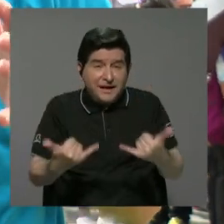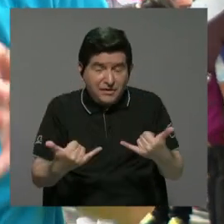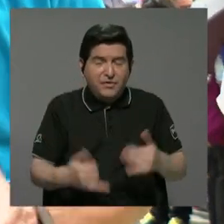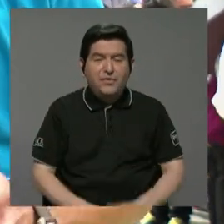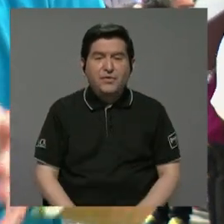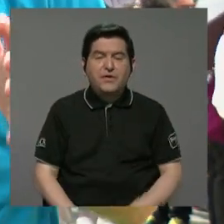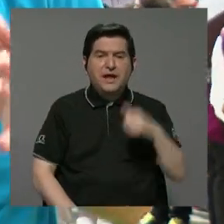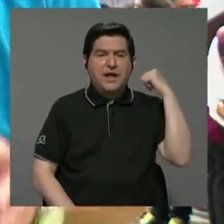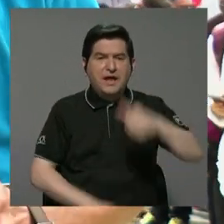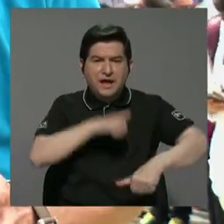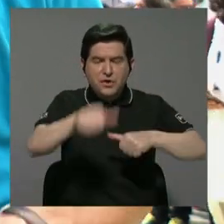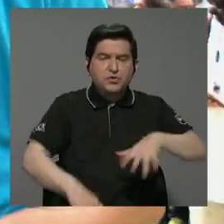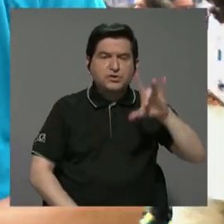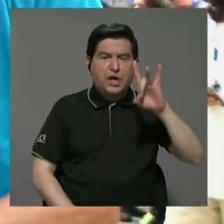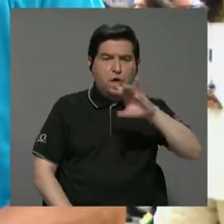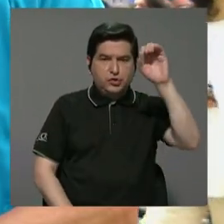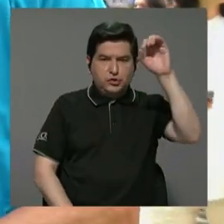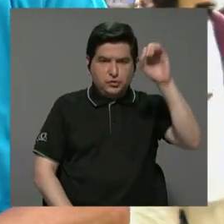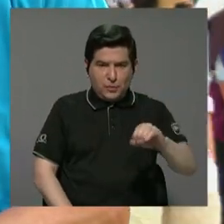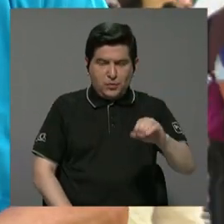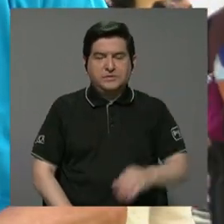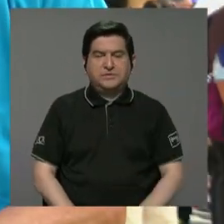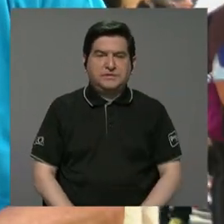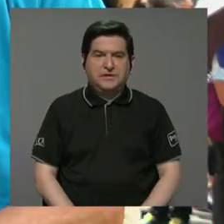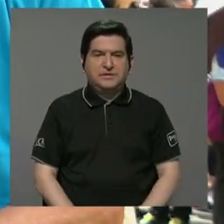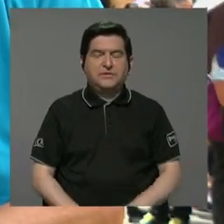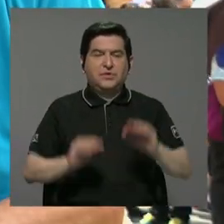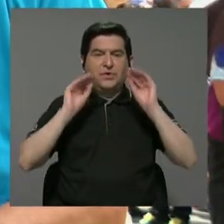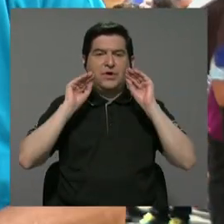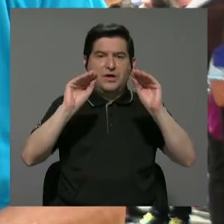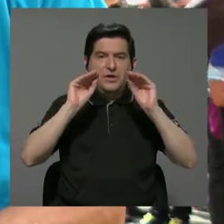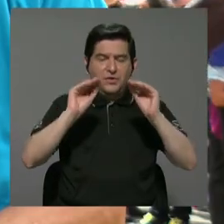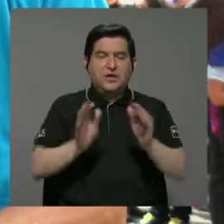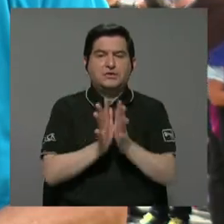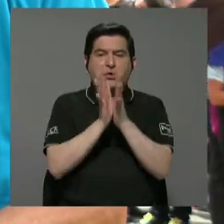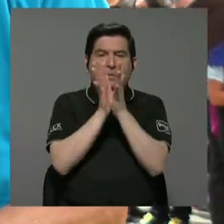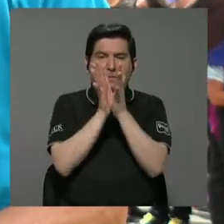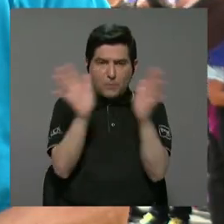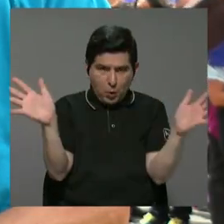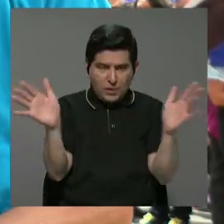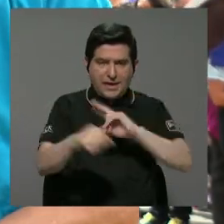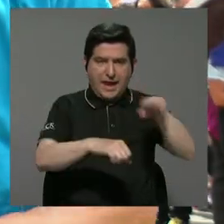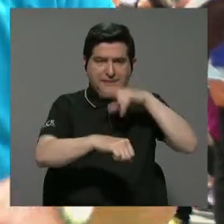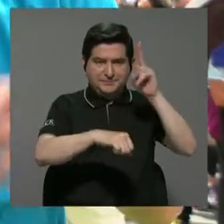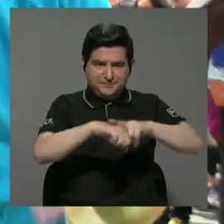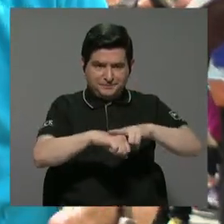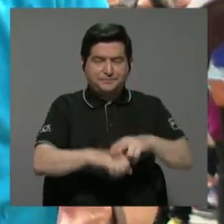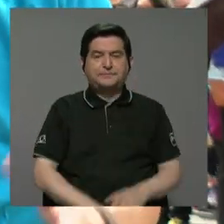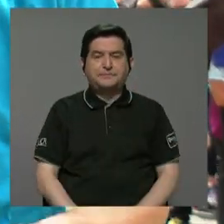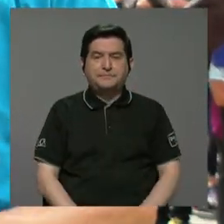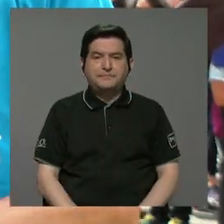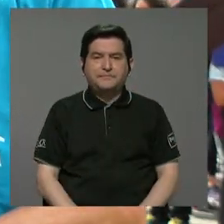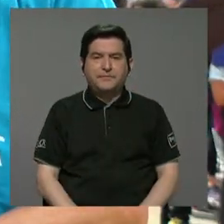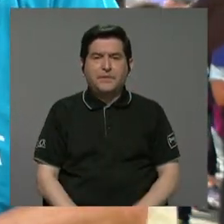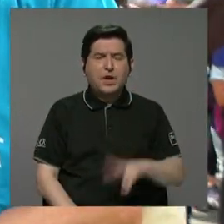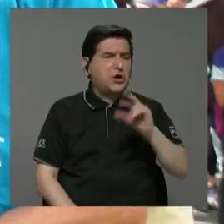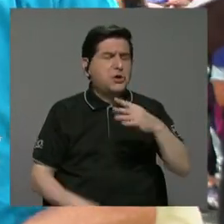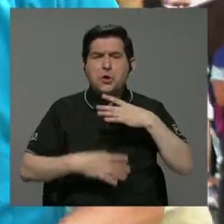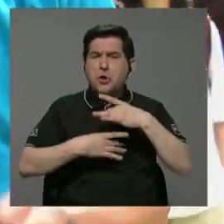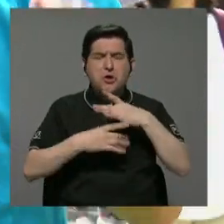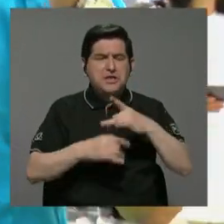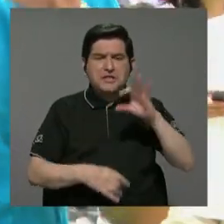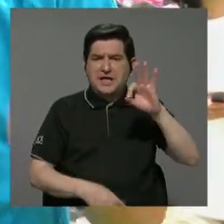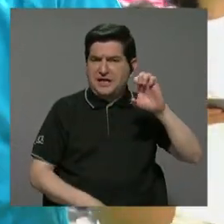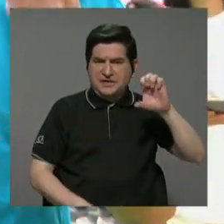lucha por el 8% para la educación pública nacional. Más allá de los intereses del